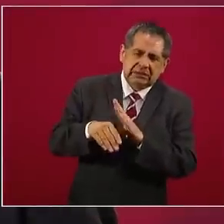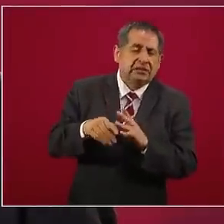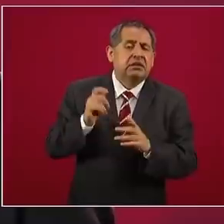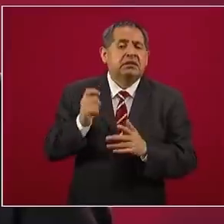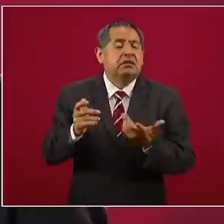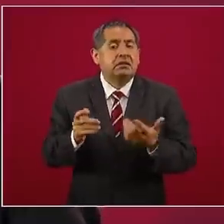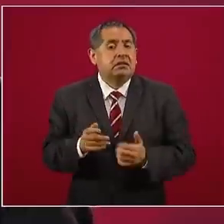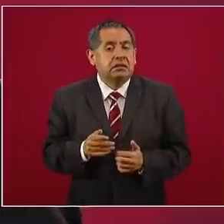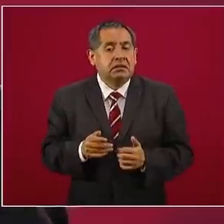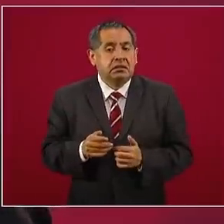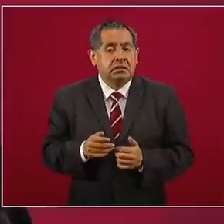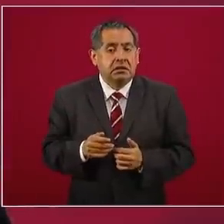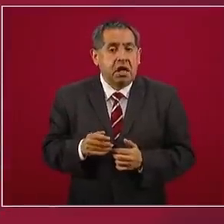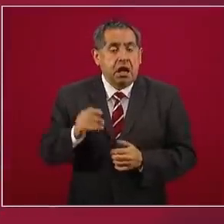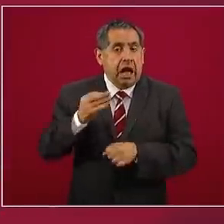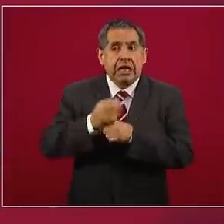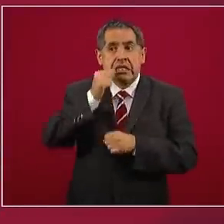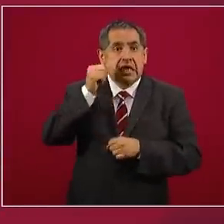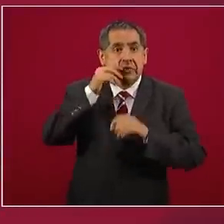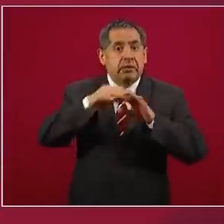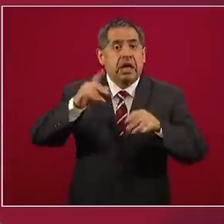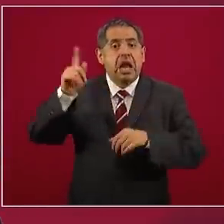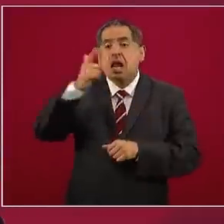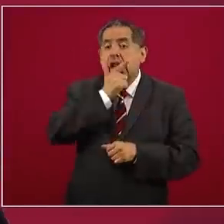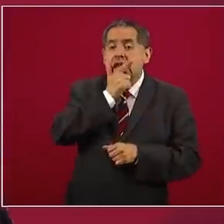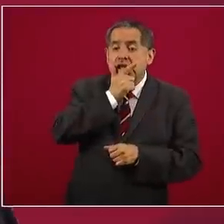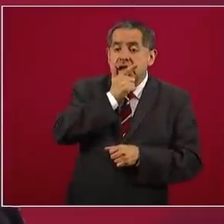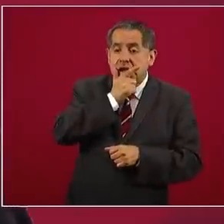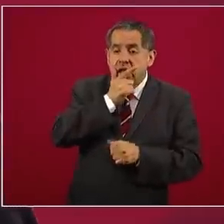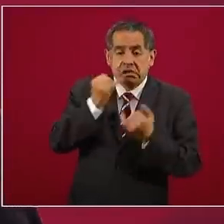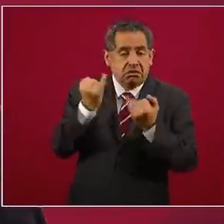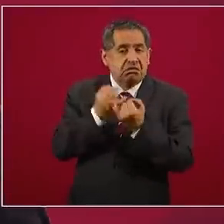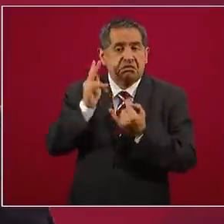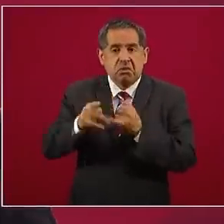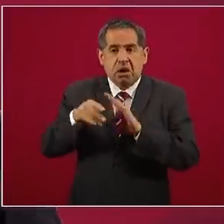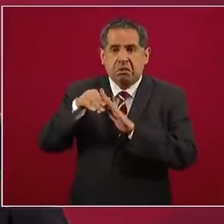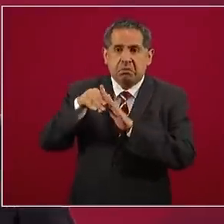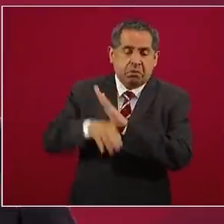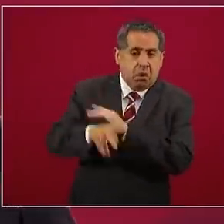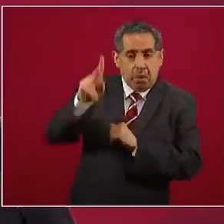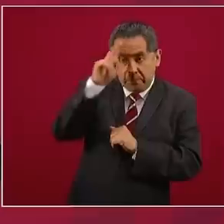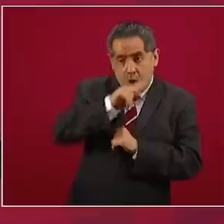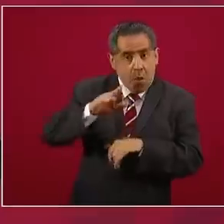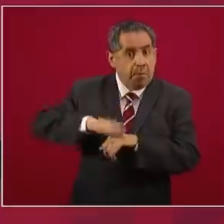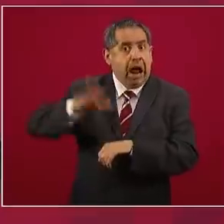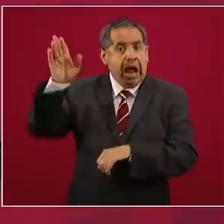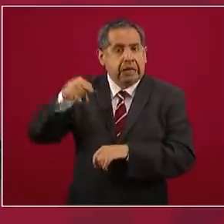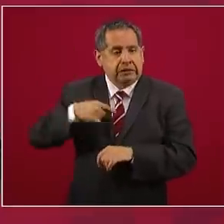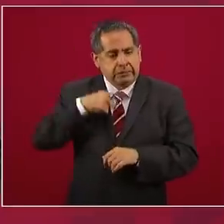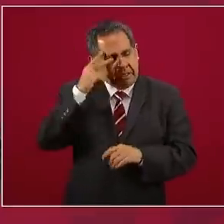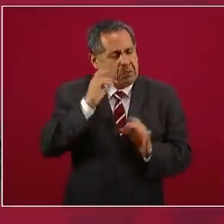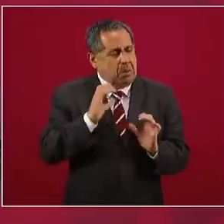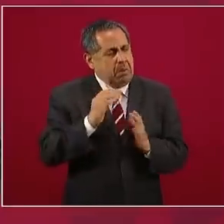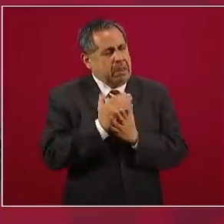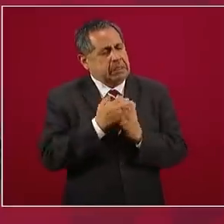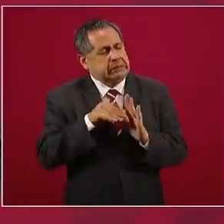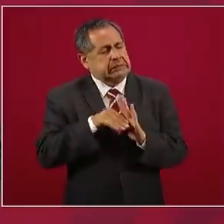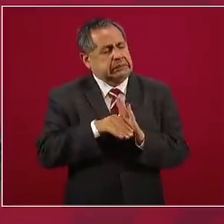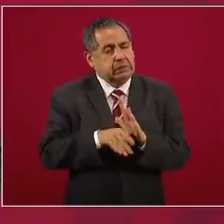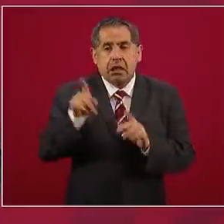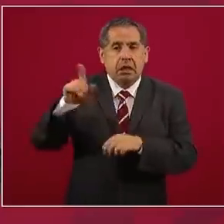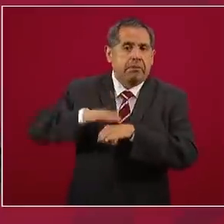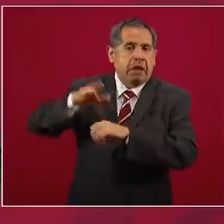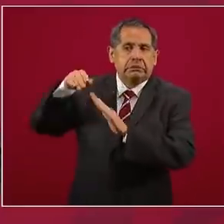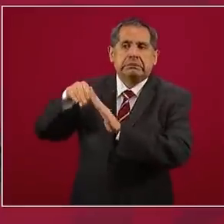economía en el Reino Unido y fue mayor la caída que en México.